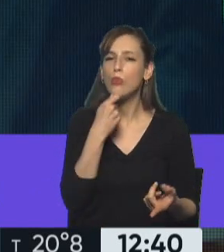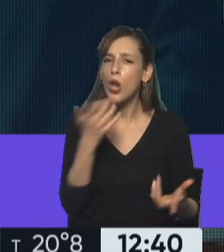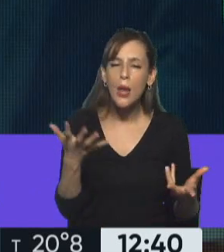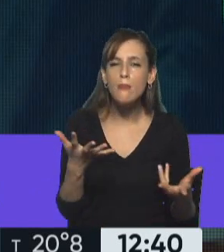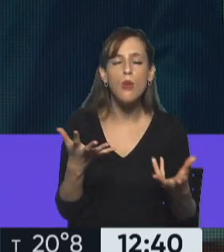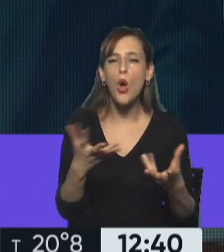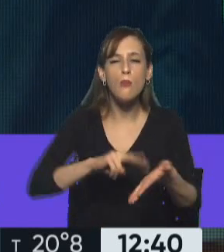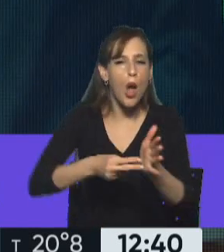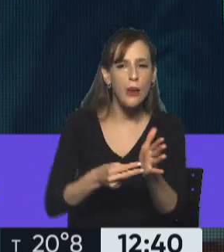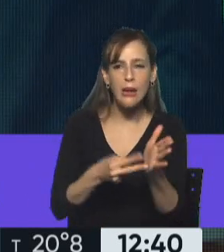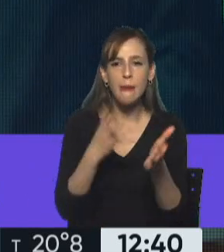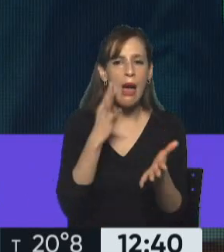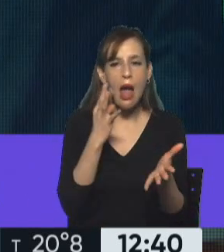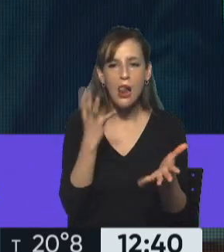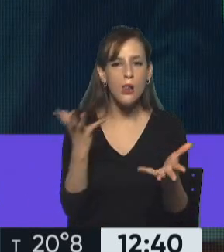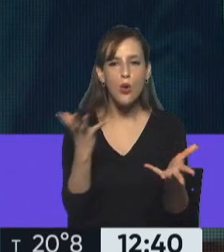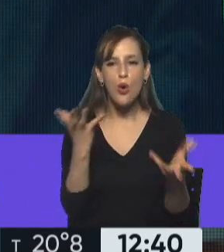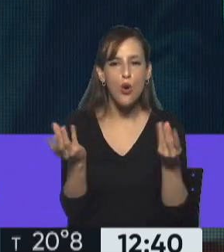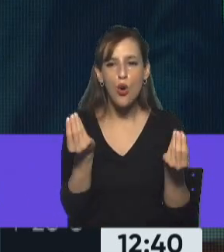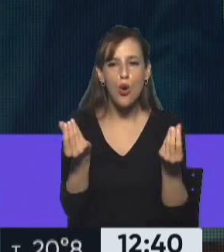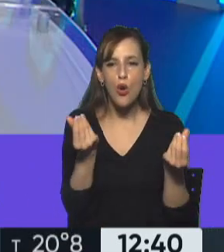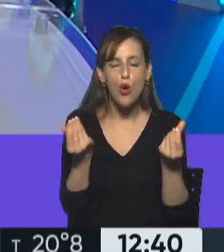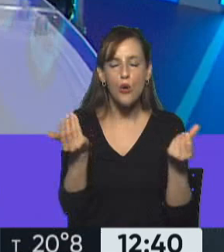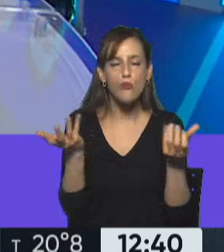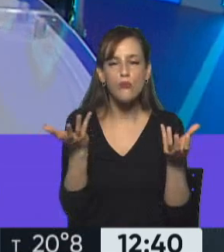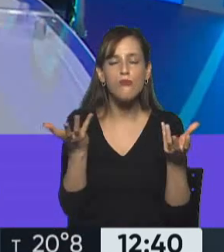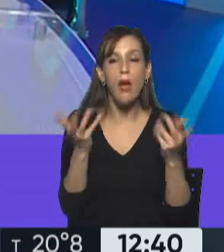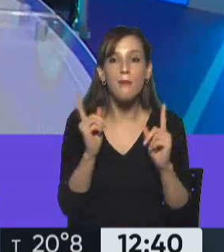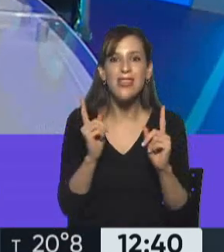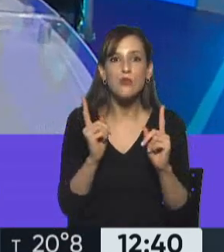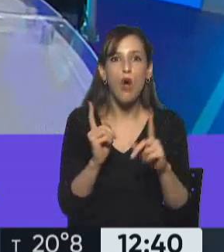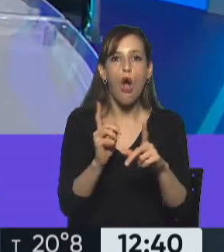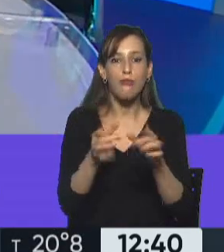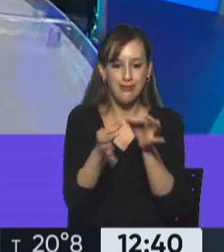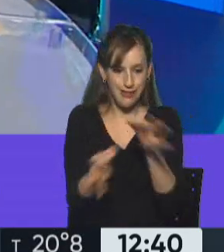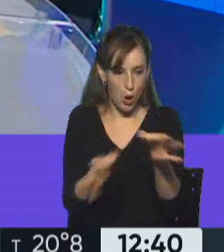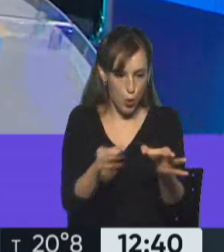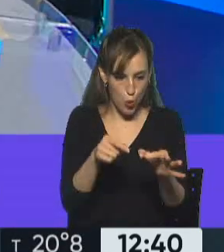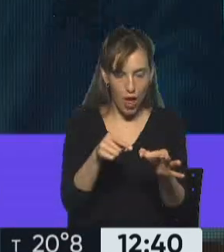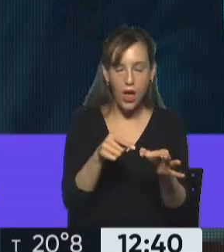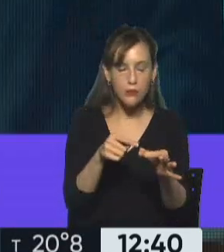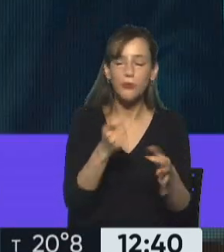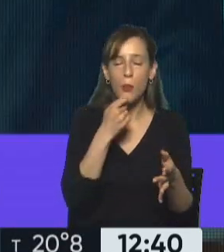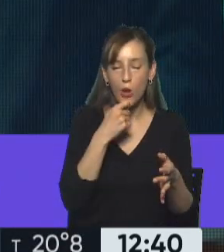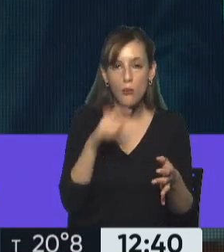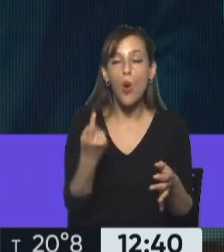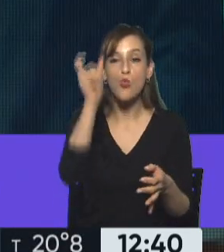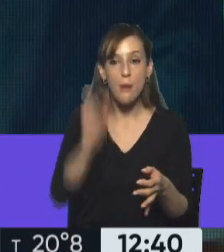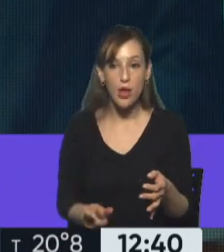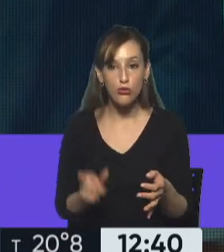en están desactivados estos sensores en las células una persona puede